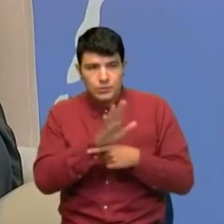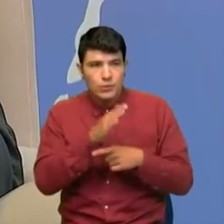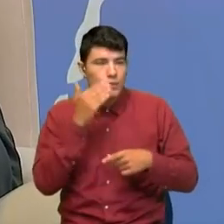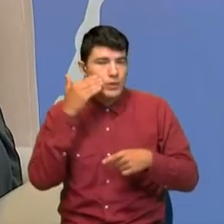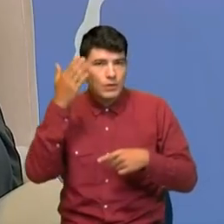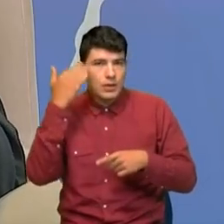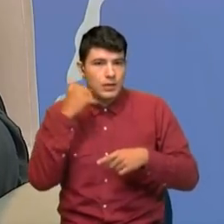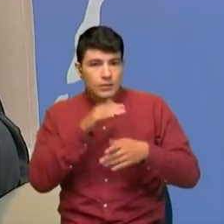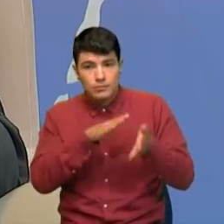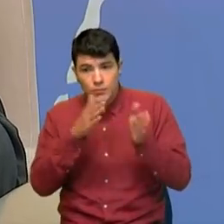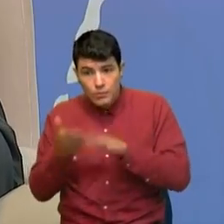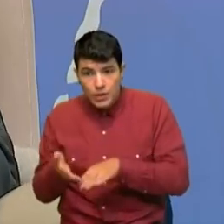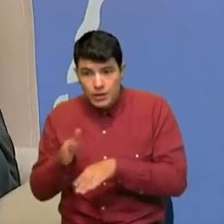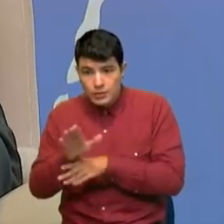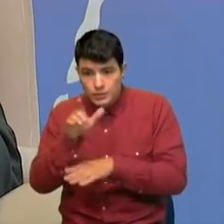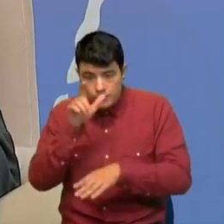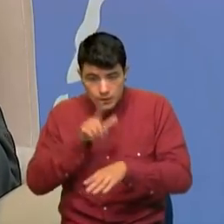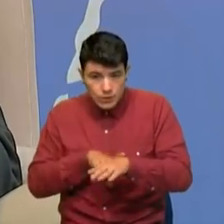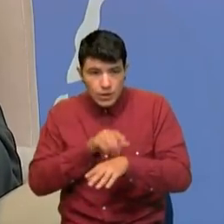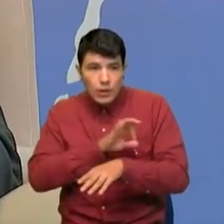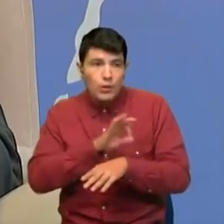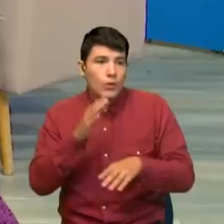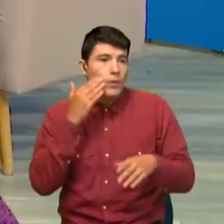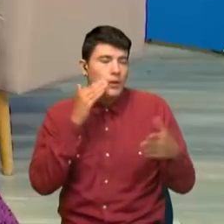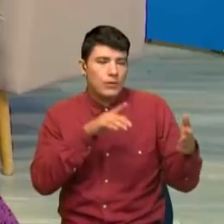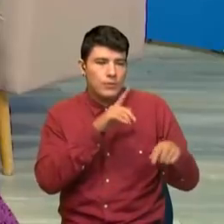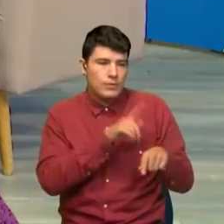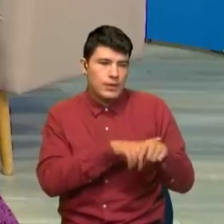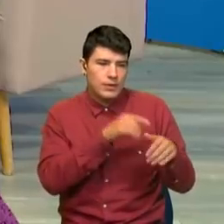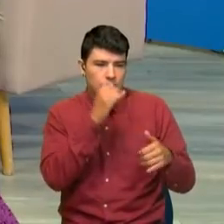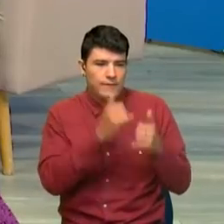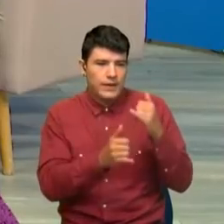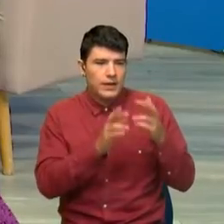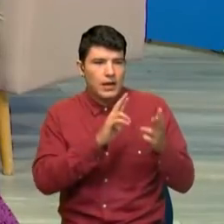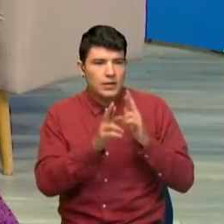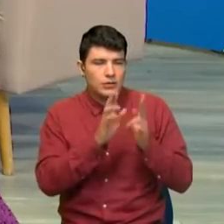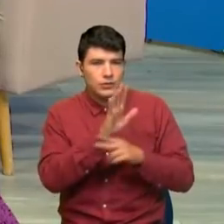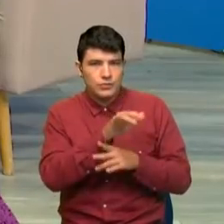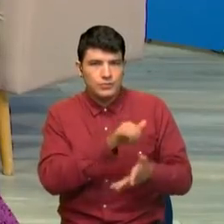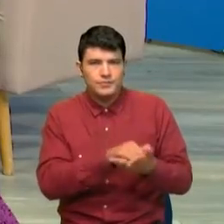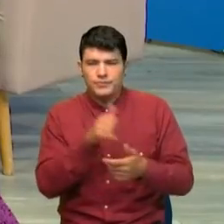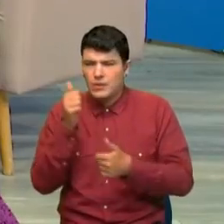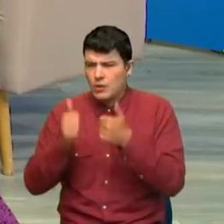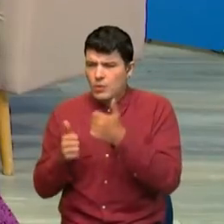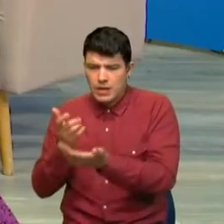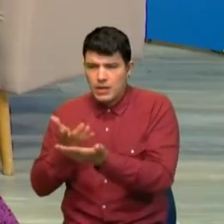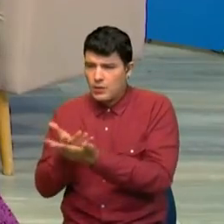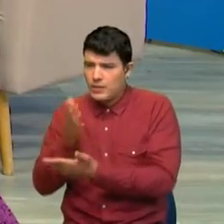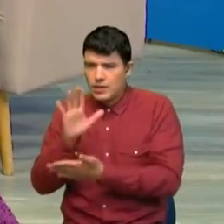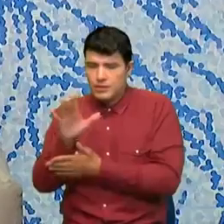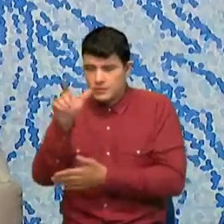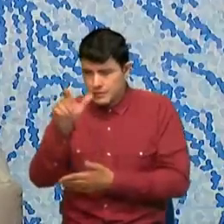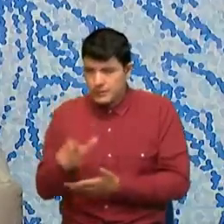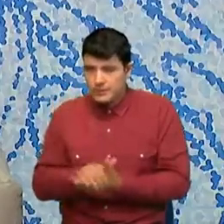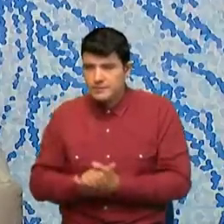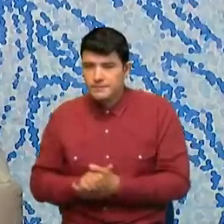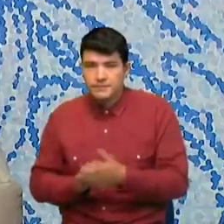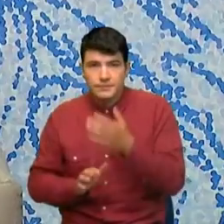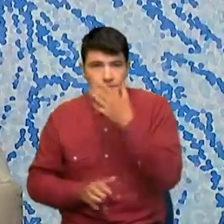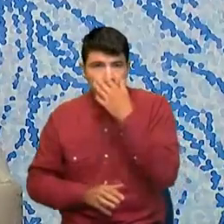del fallecimiento de la persona o desde el momento en que finalicen la relación como tal. ¿Qué le recomendaría yo a nuestra televidente?